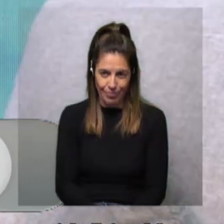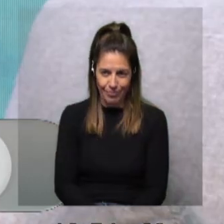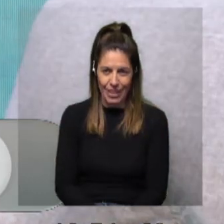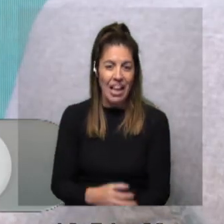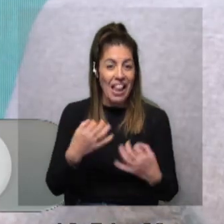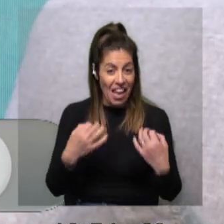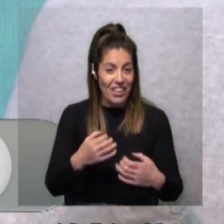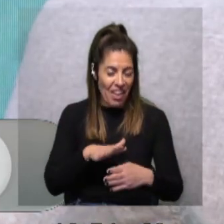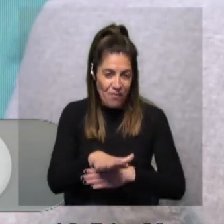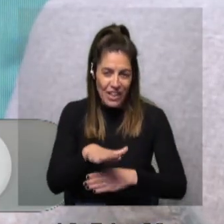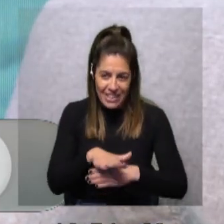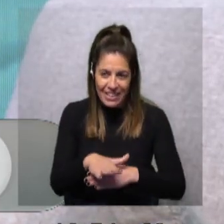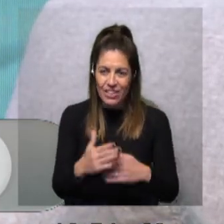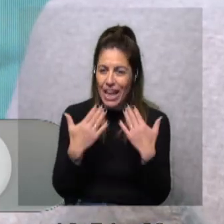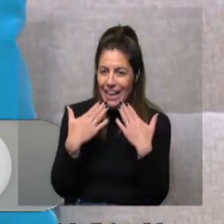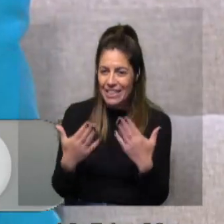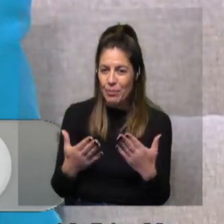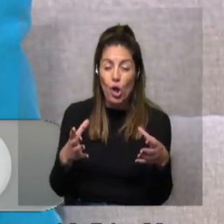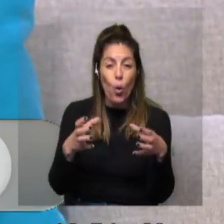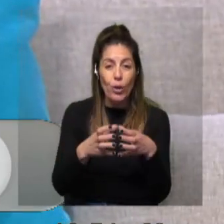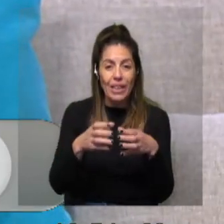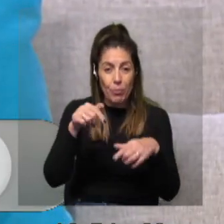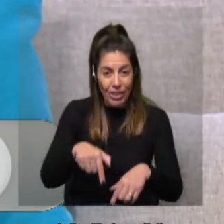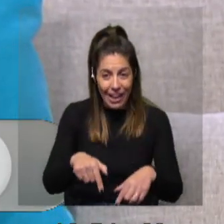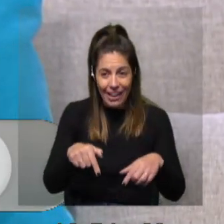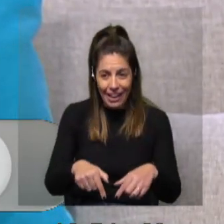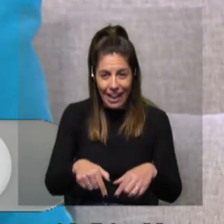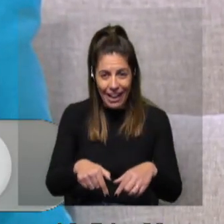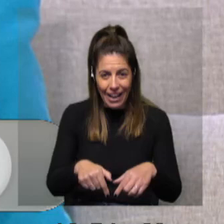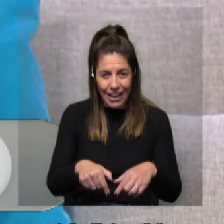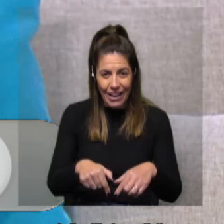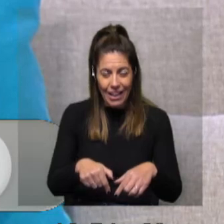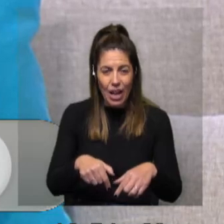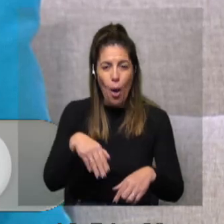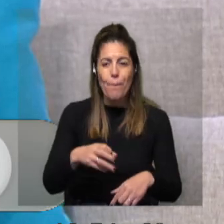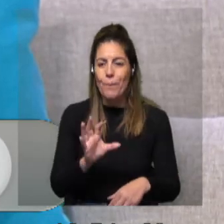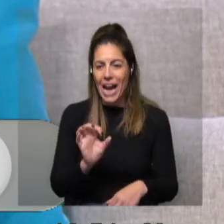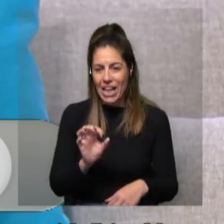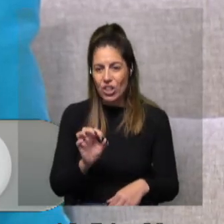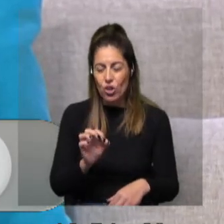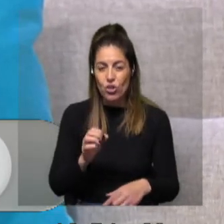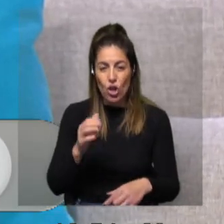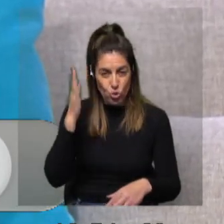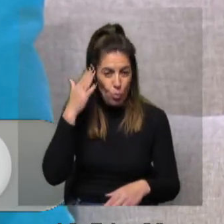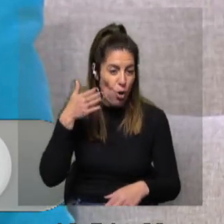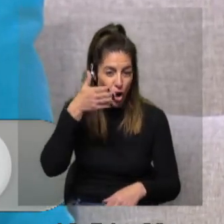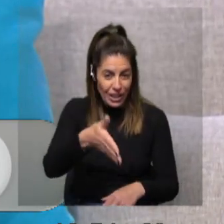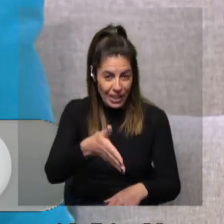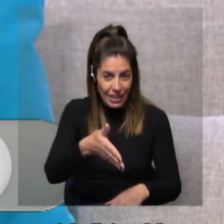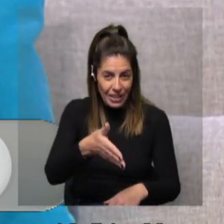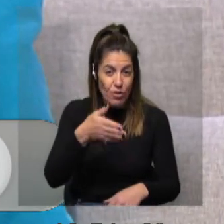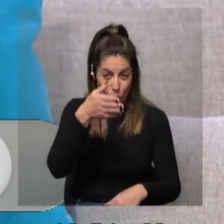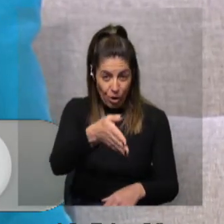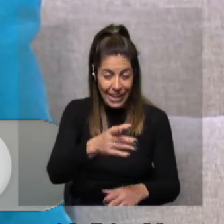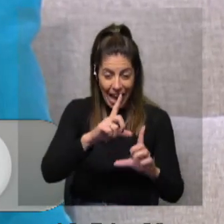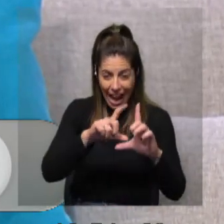verdad, felicitaciones. Dale. Y agradecimiento a un equipo de esta casa, con Marcos Oyarzábal, supo ir con Ari Siertegaray, supo ir a la